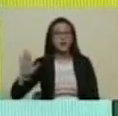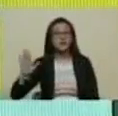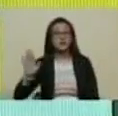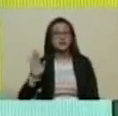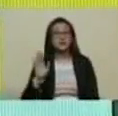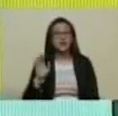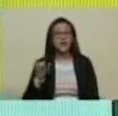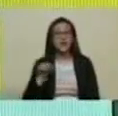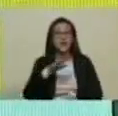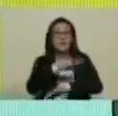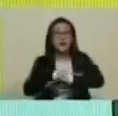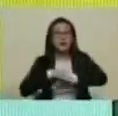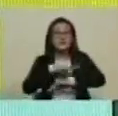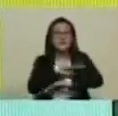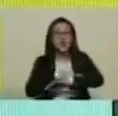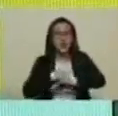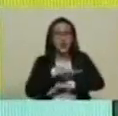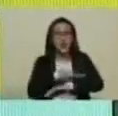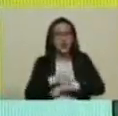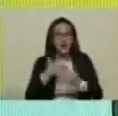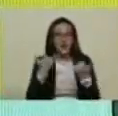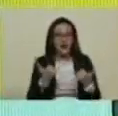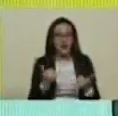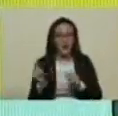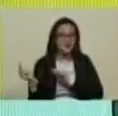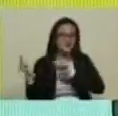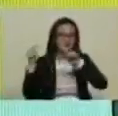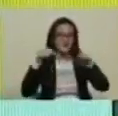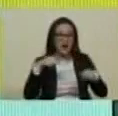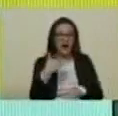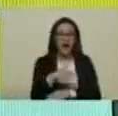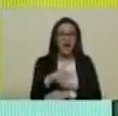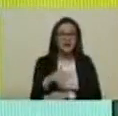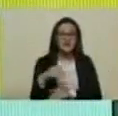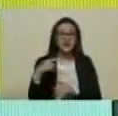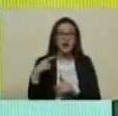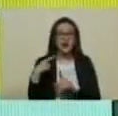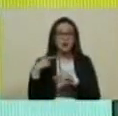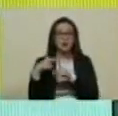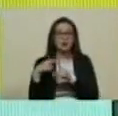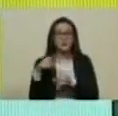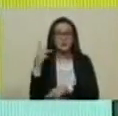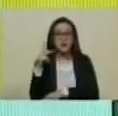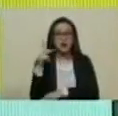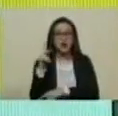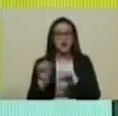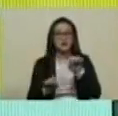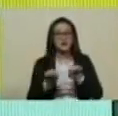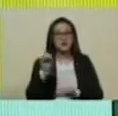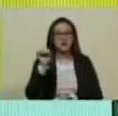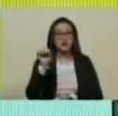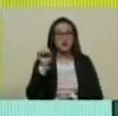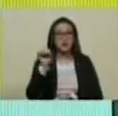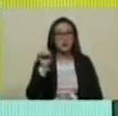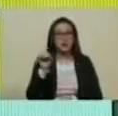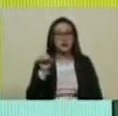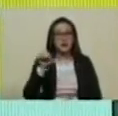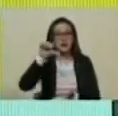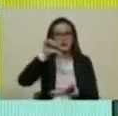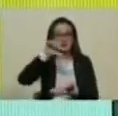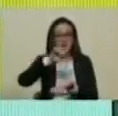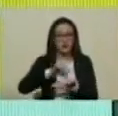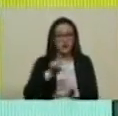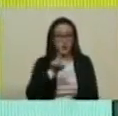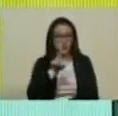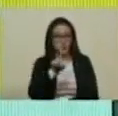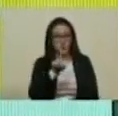directamente en Barcelona, allá en la calle La Cruz, parroquia San Cristóbal, Yaque, sector 1 de La